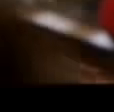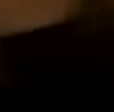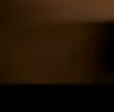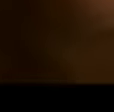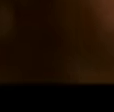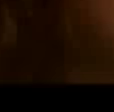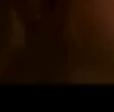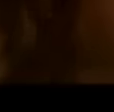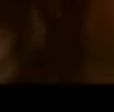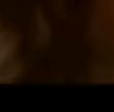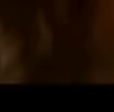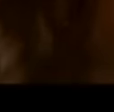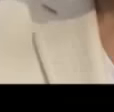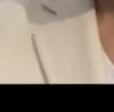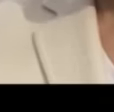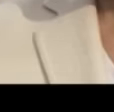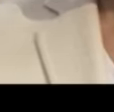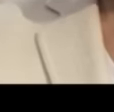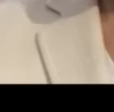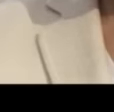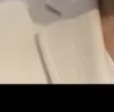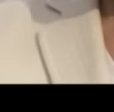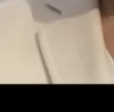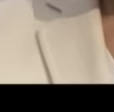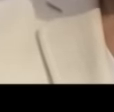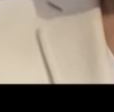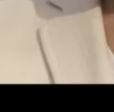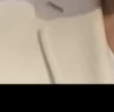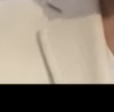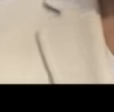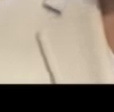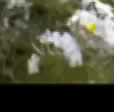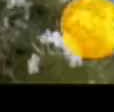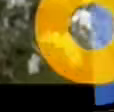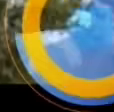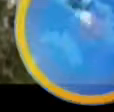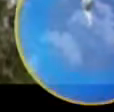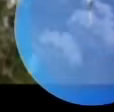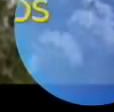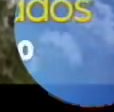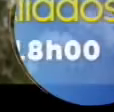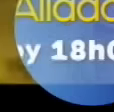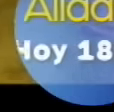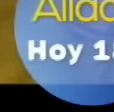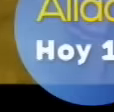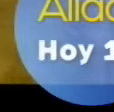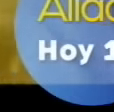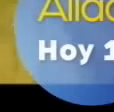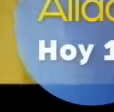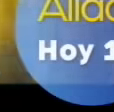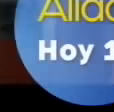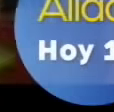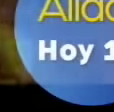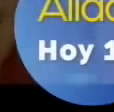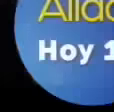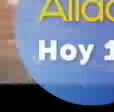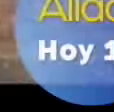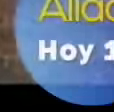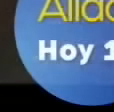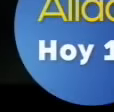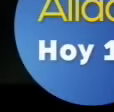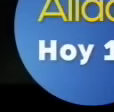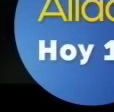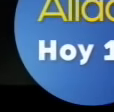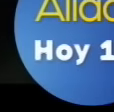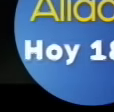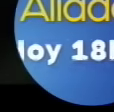el universo y la tierra vamos a verle una oportunidad tus aliados ponte al día con los primeros